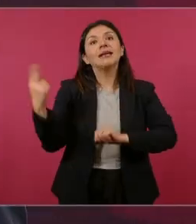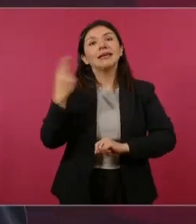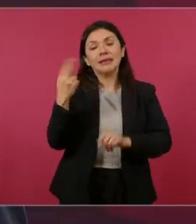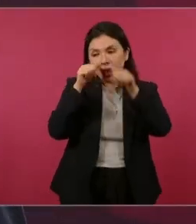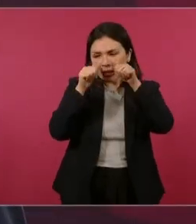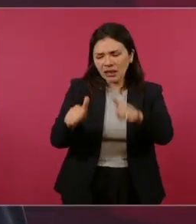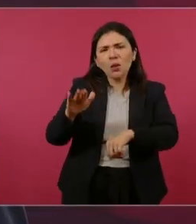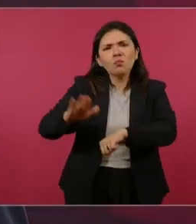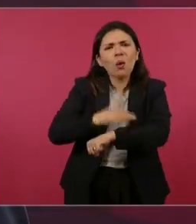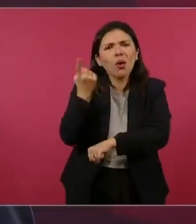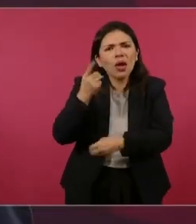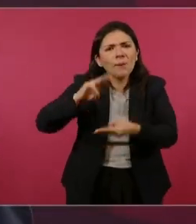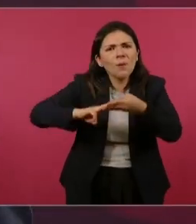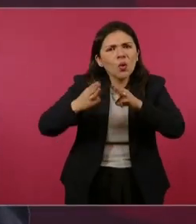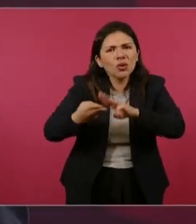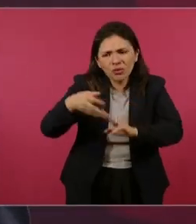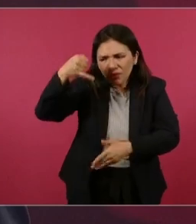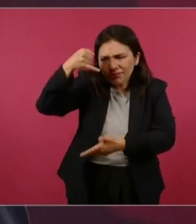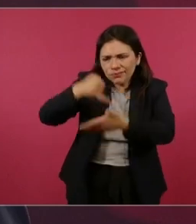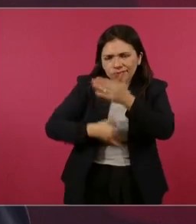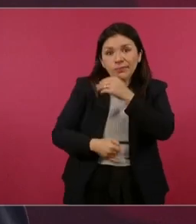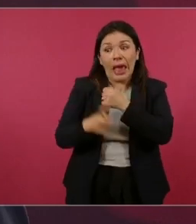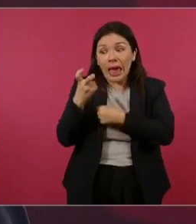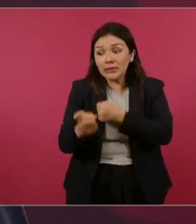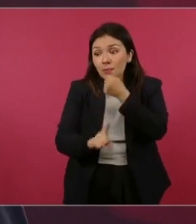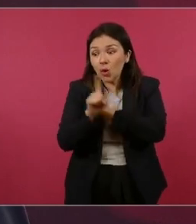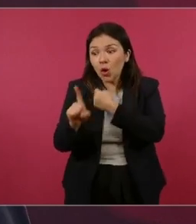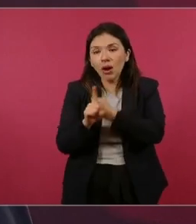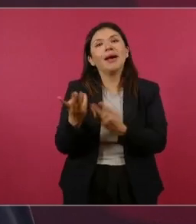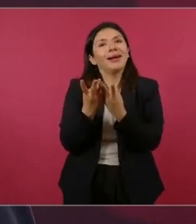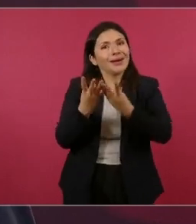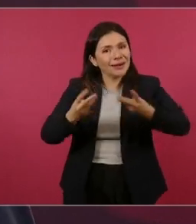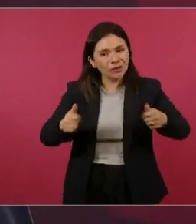atender causas, resolver el problema que tienen